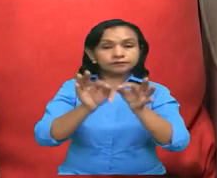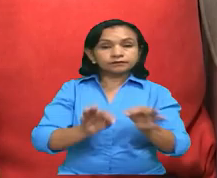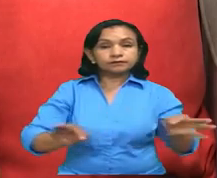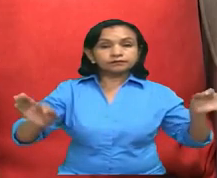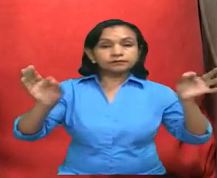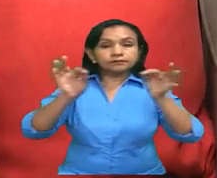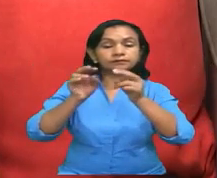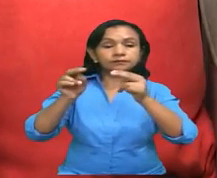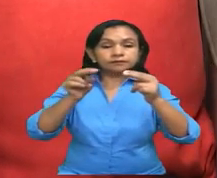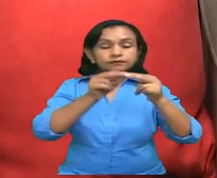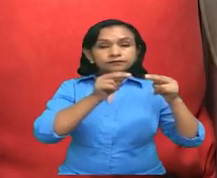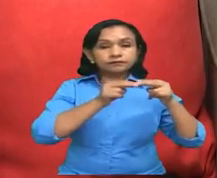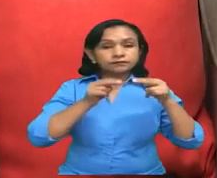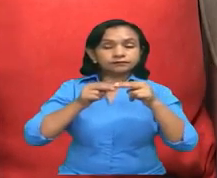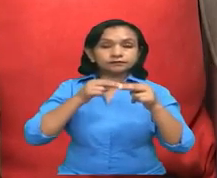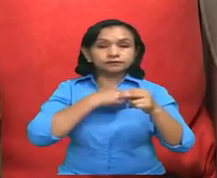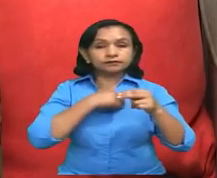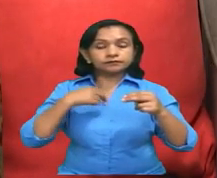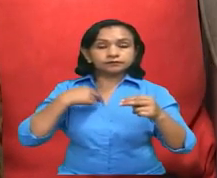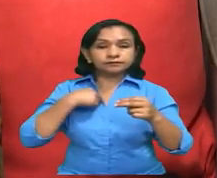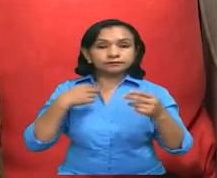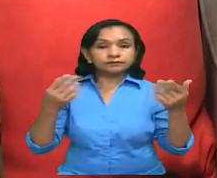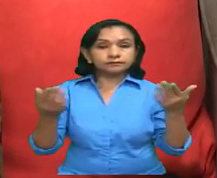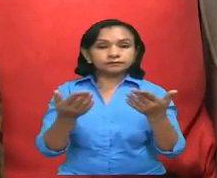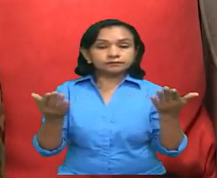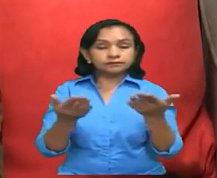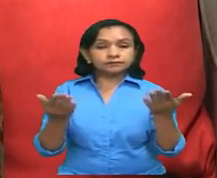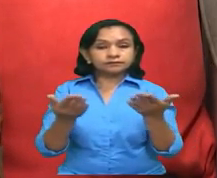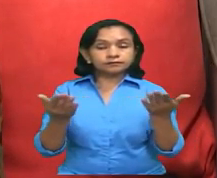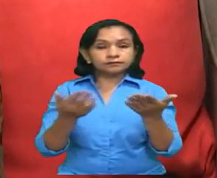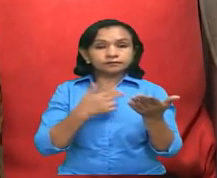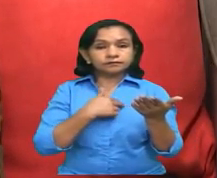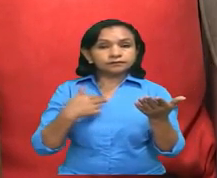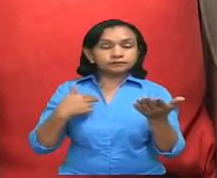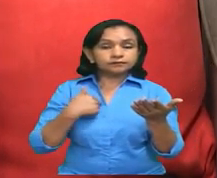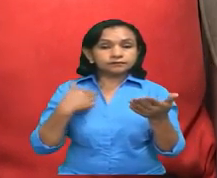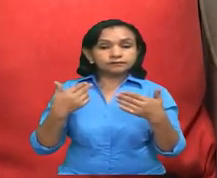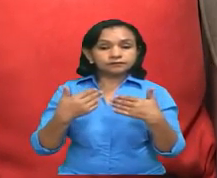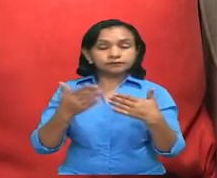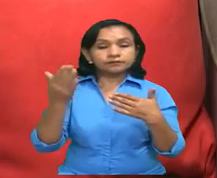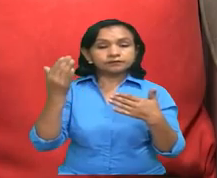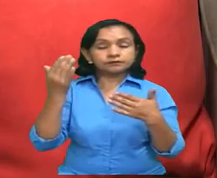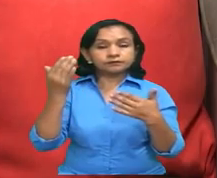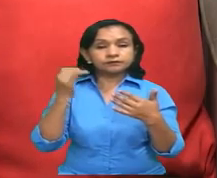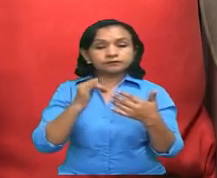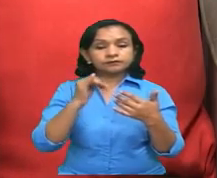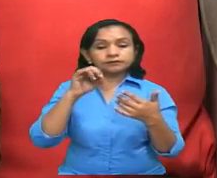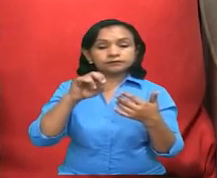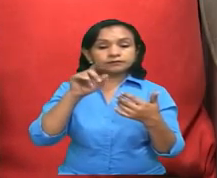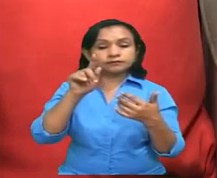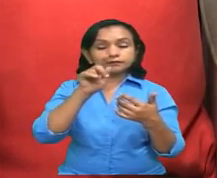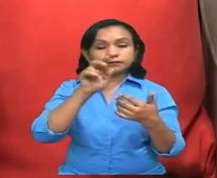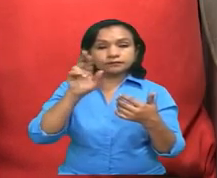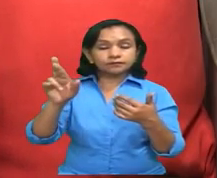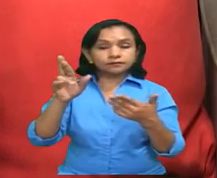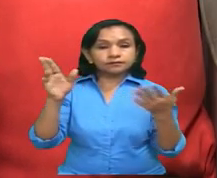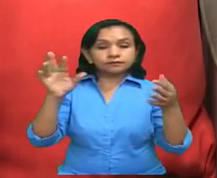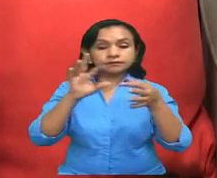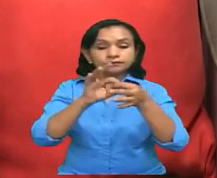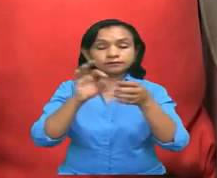Y bueno, como ustedes escuchaban bien, el presidente de CONIMIPYME, Leonardo Torres, él